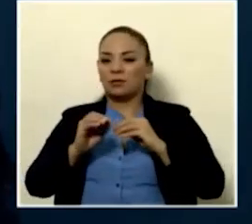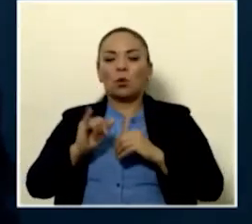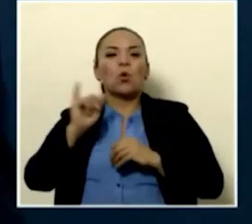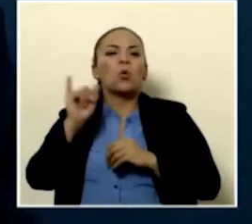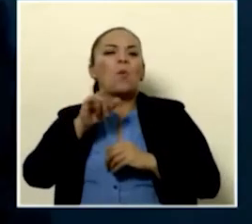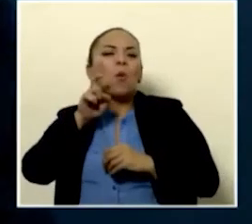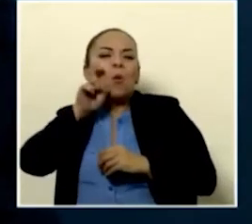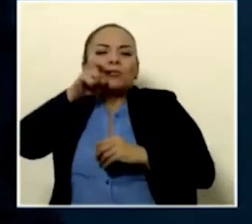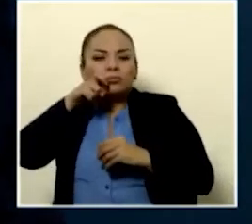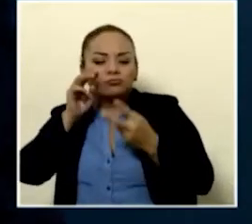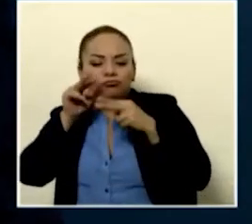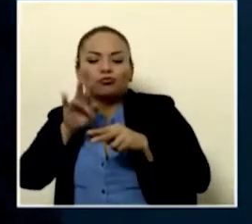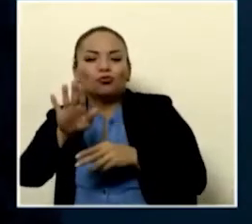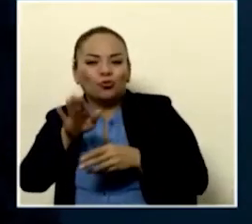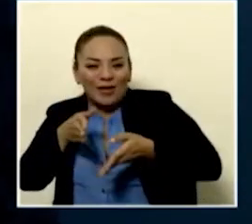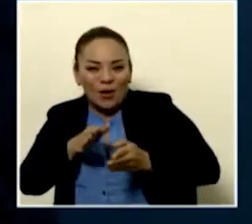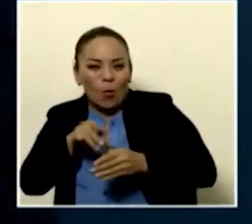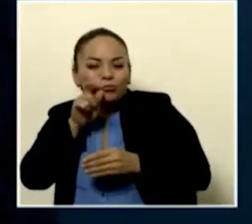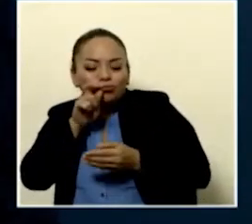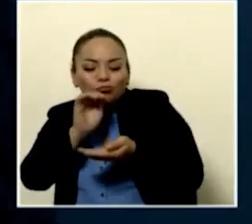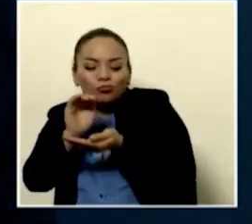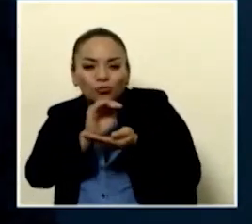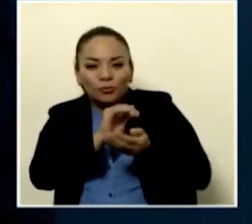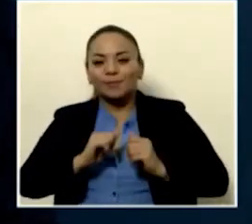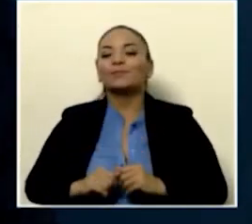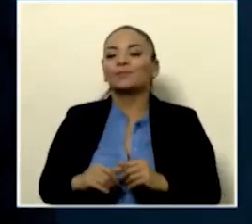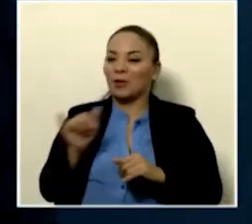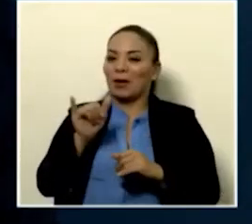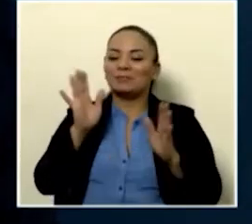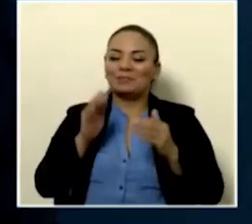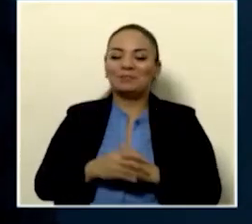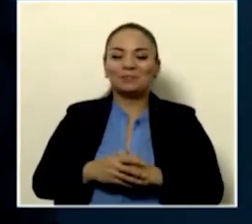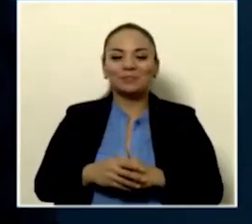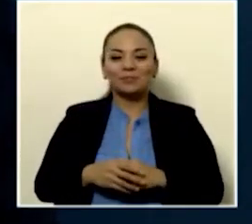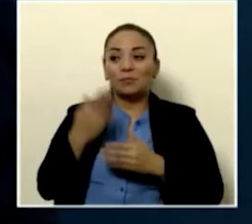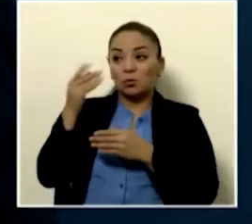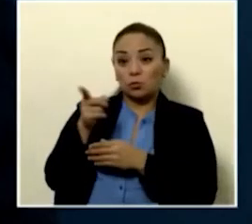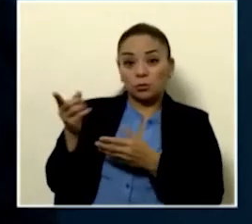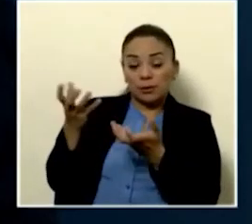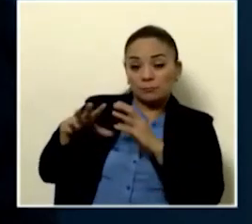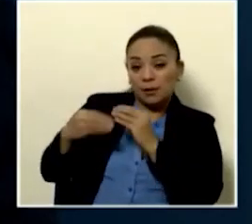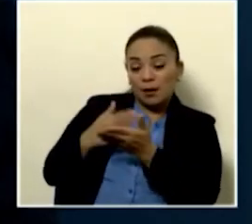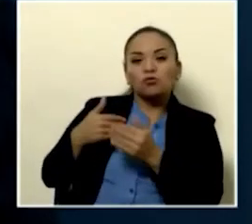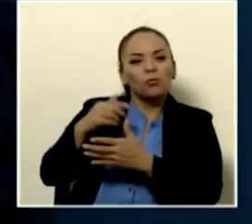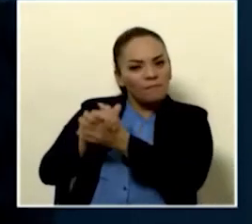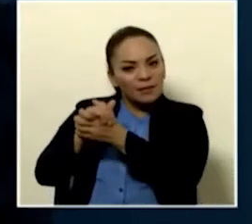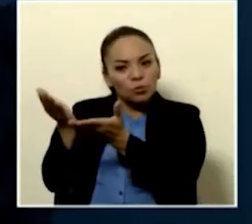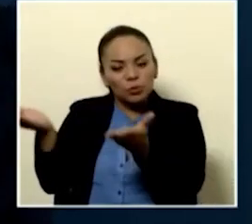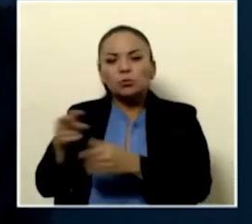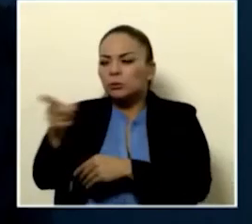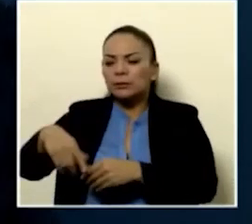sus polluelos. No sé si alguno de ustedes quisiera añadir algo, porque los felicito.